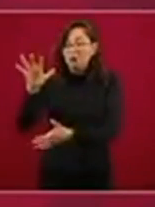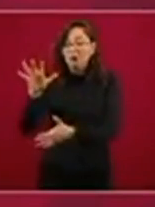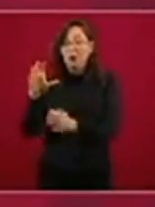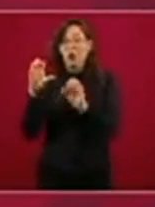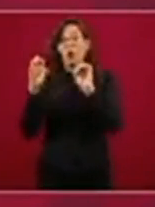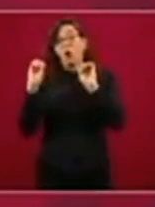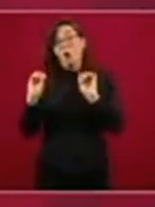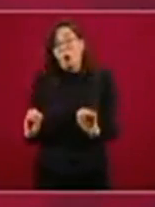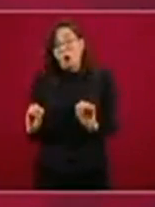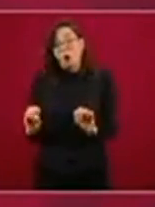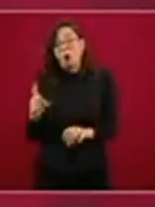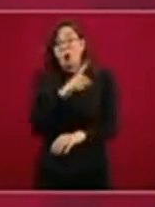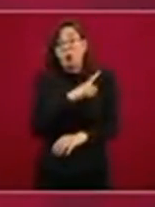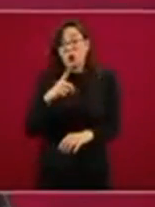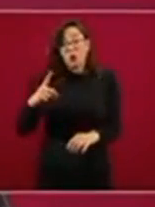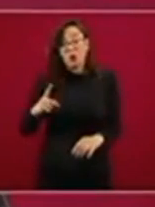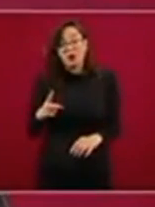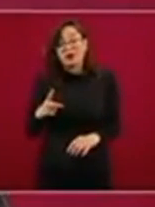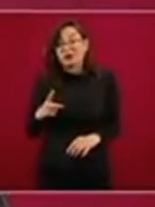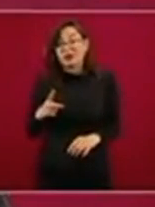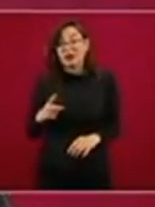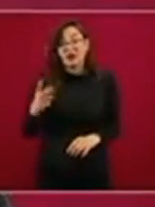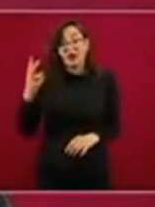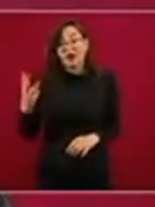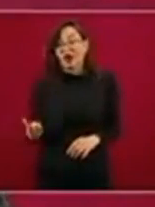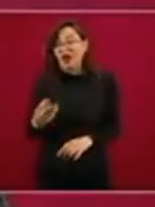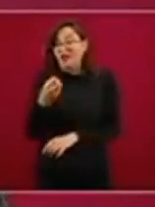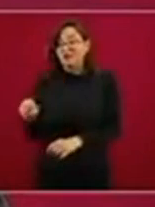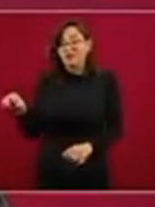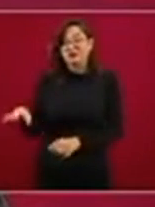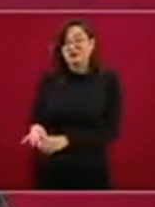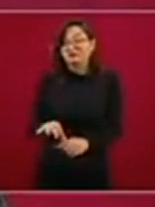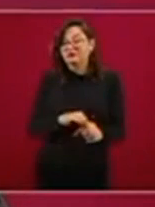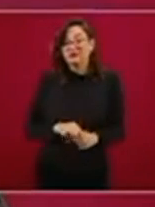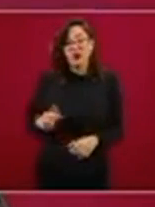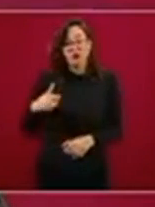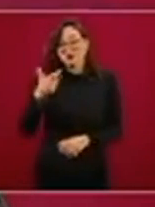o dos terceras partes.